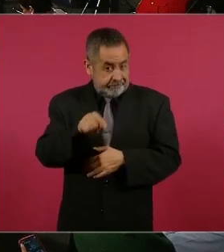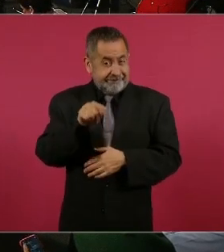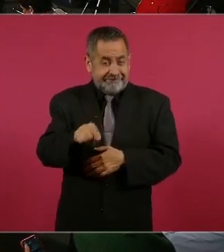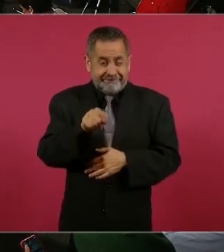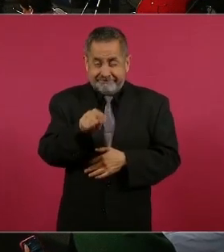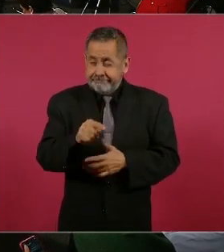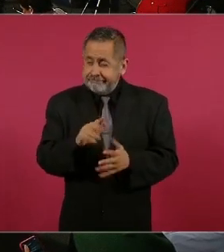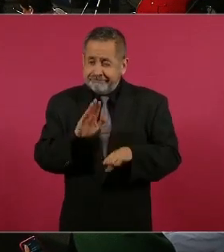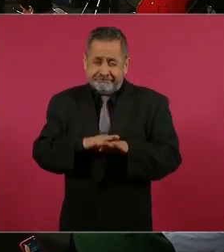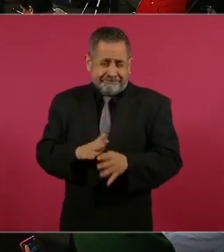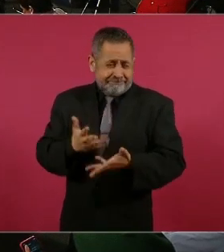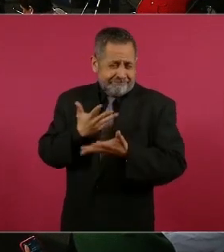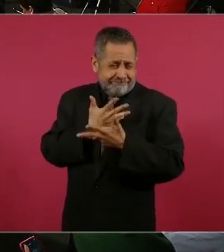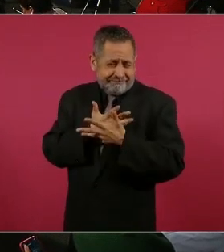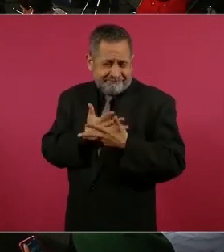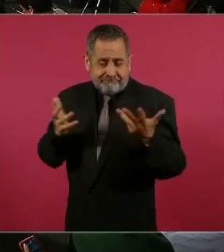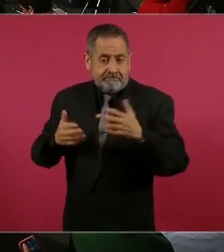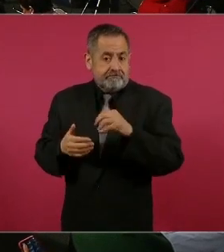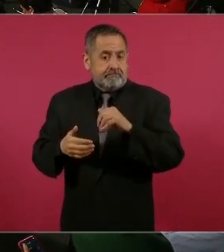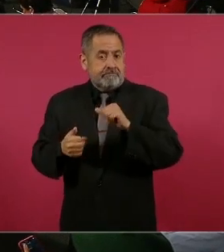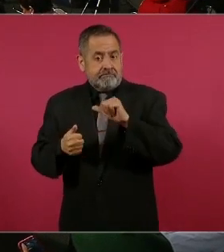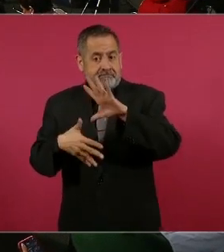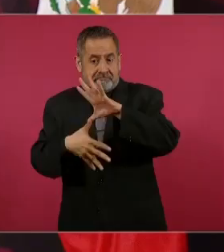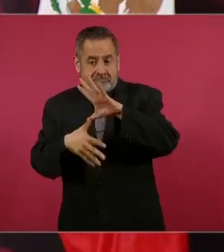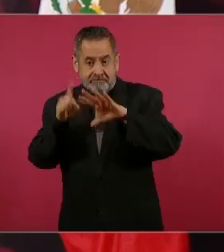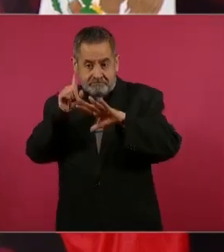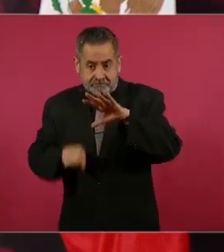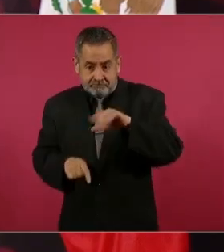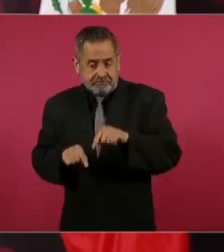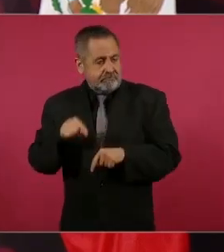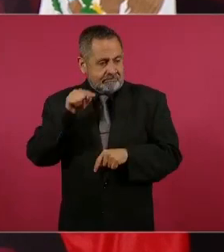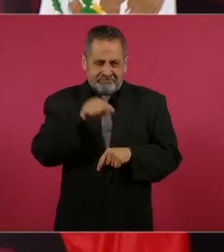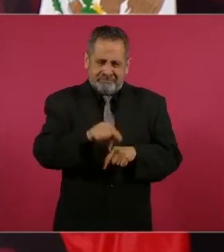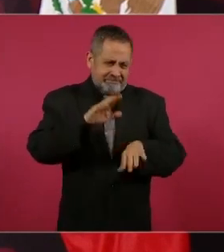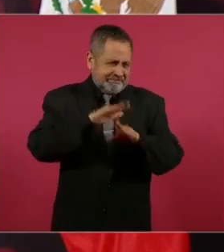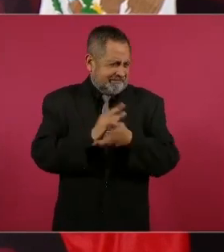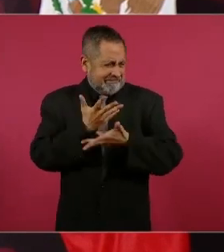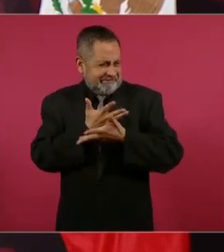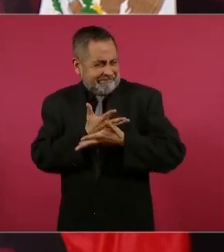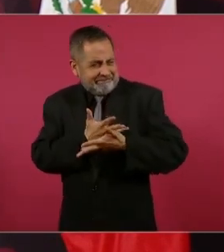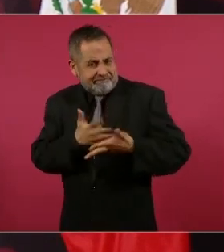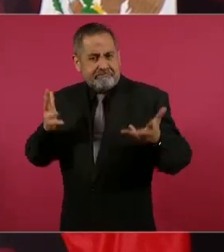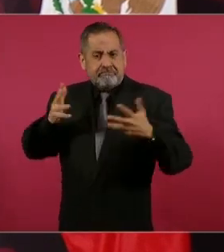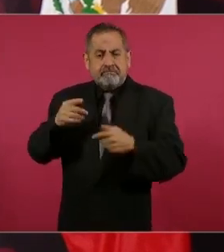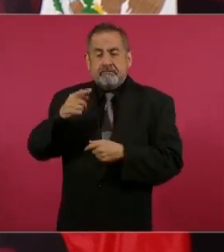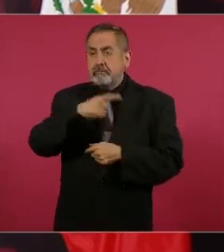grande de América para producir energía